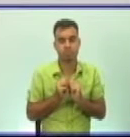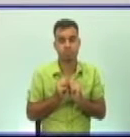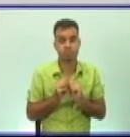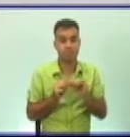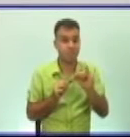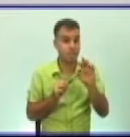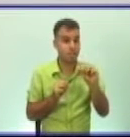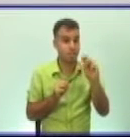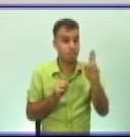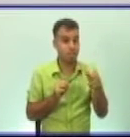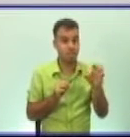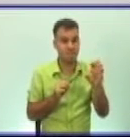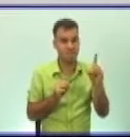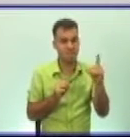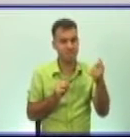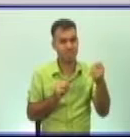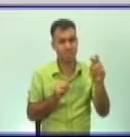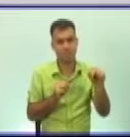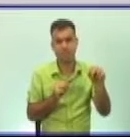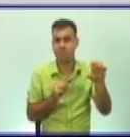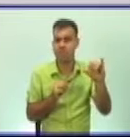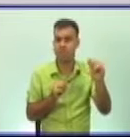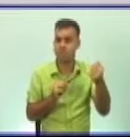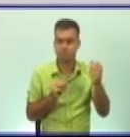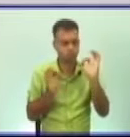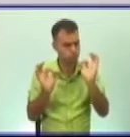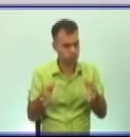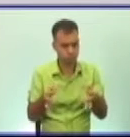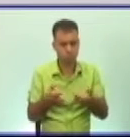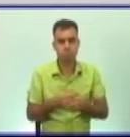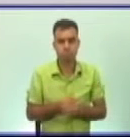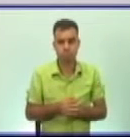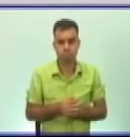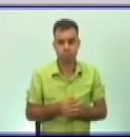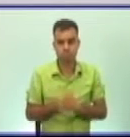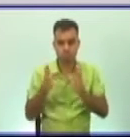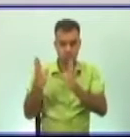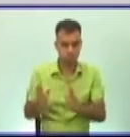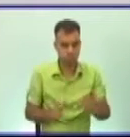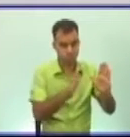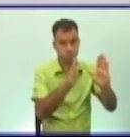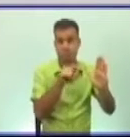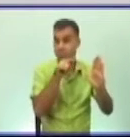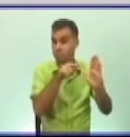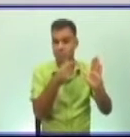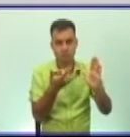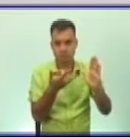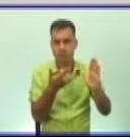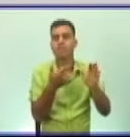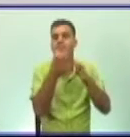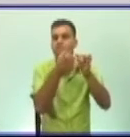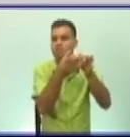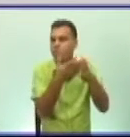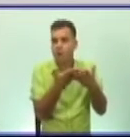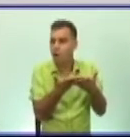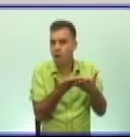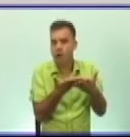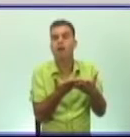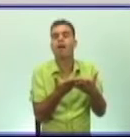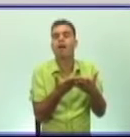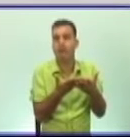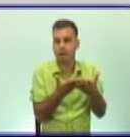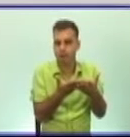¿no? Y también, de igual forma, que este valor de amplitud de corriente es función del inverso de